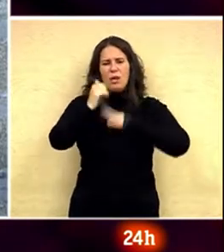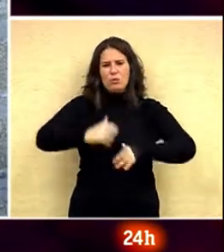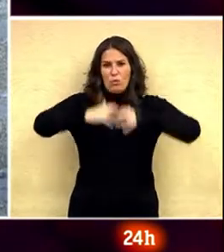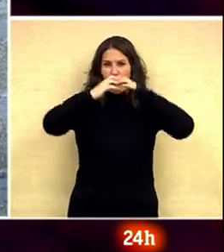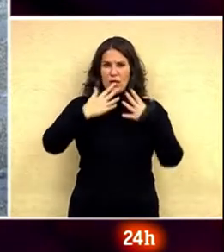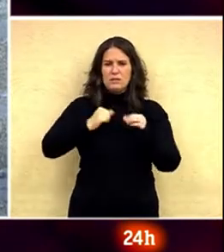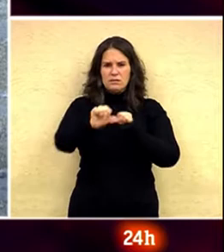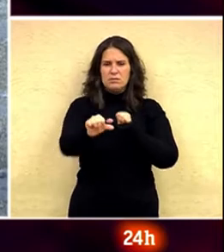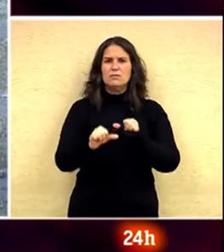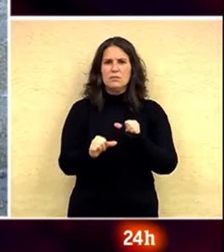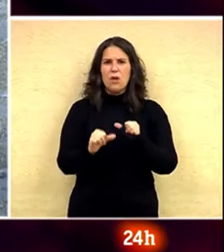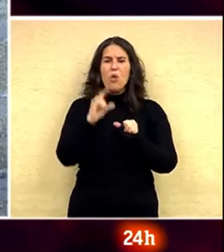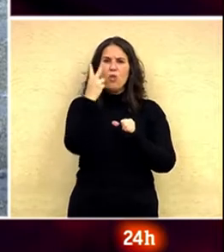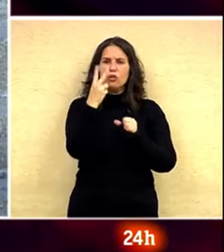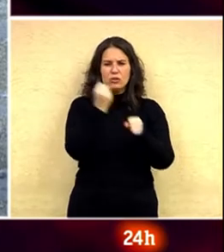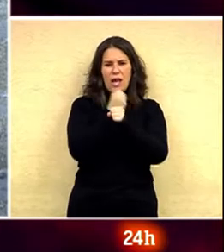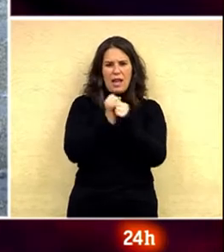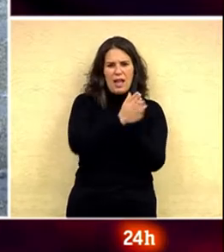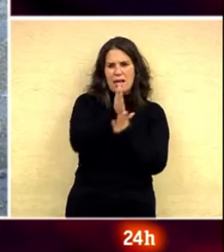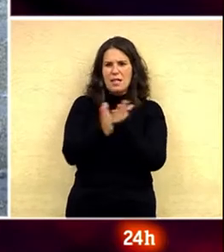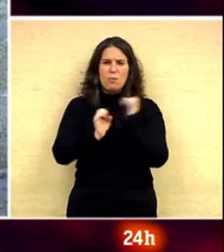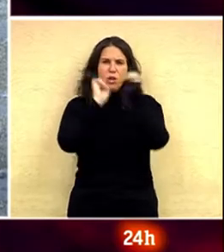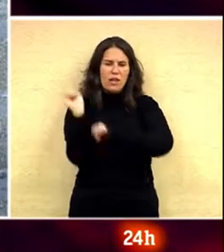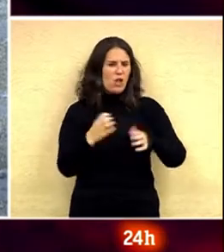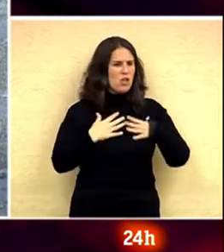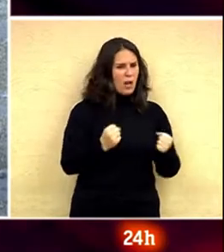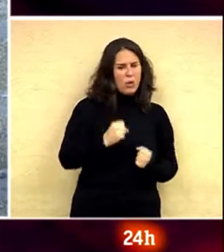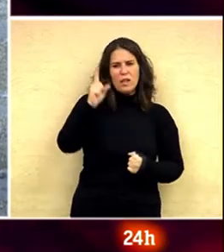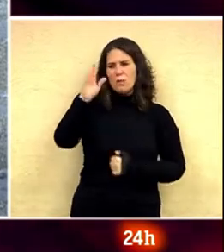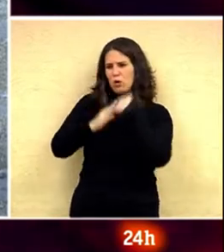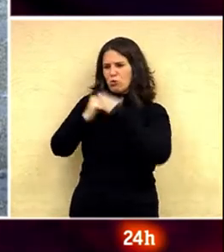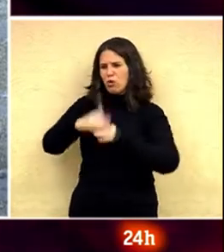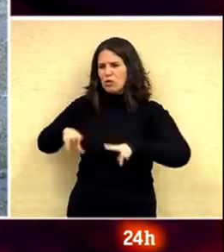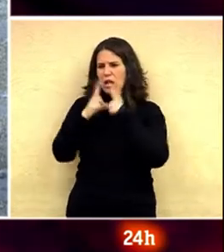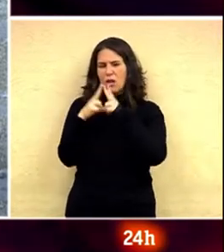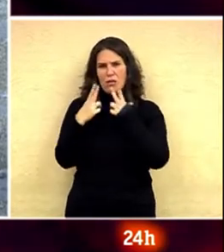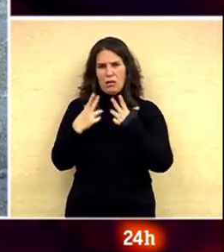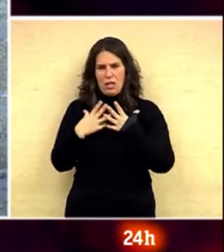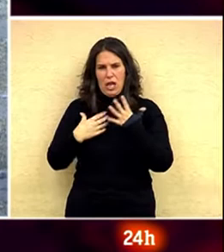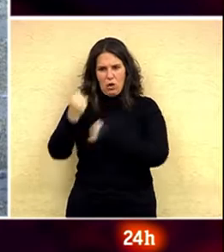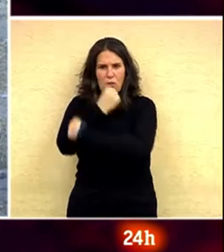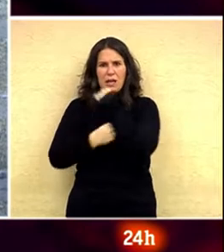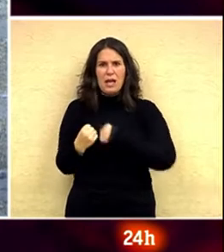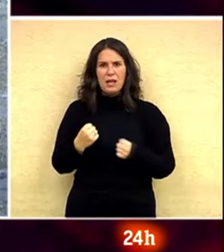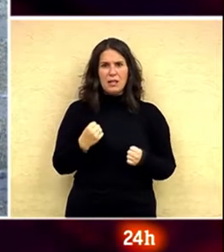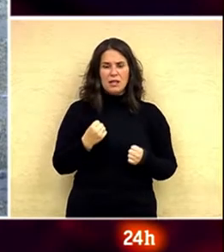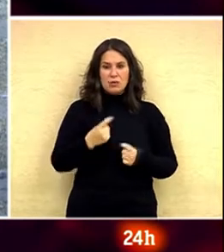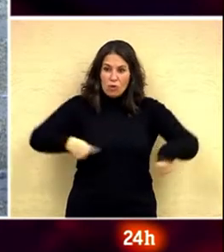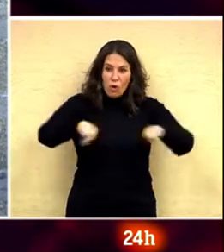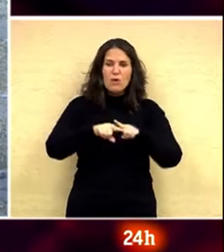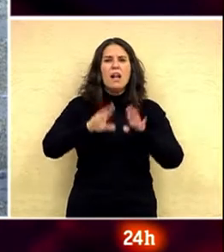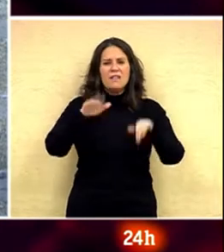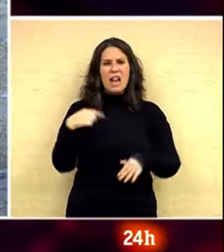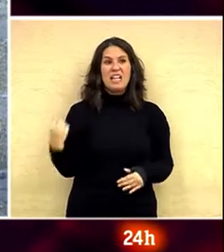que emprendemos. La doble tarea de protección de la salud y de reconstrucción social y económica exige que cada uno